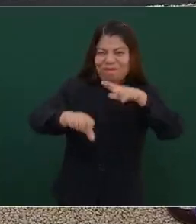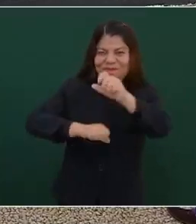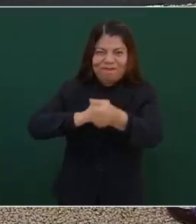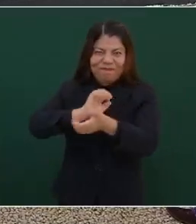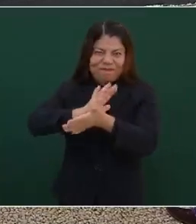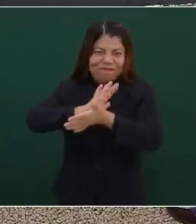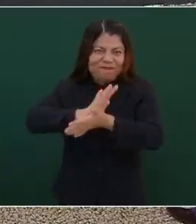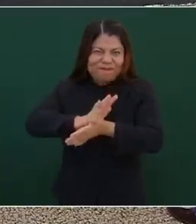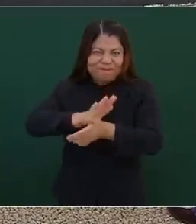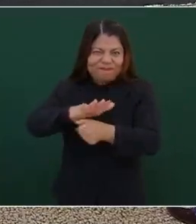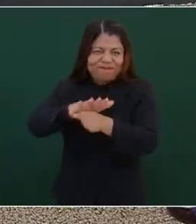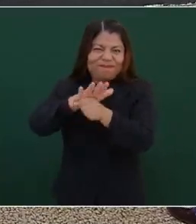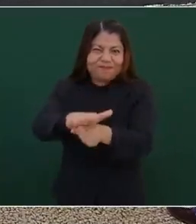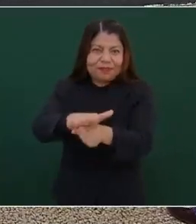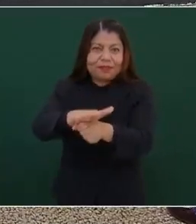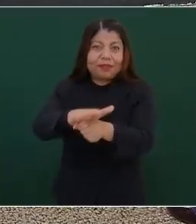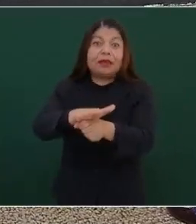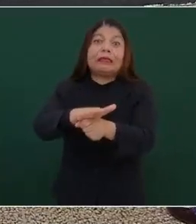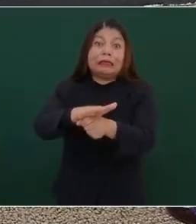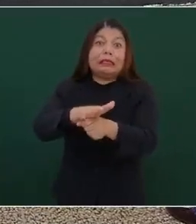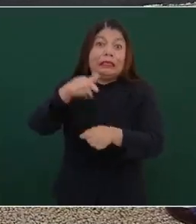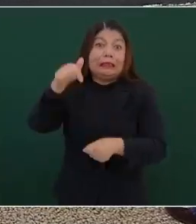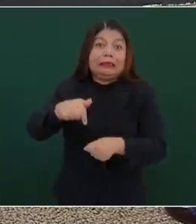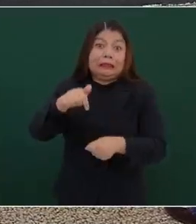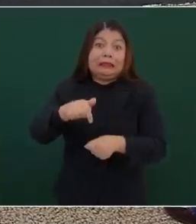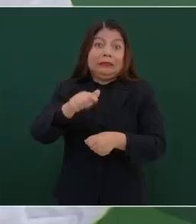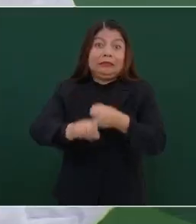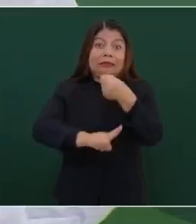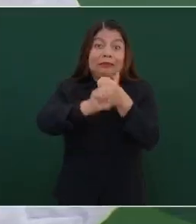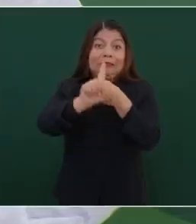se encargó de quemar a Kumal.